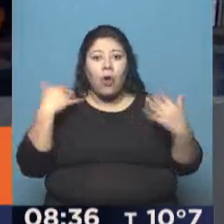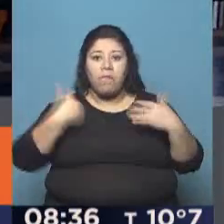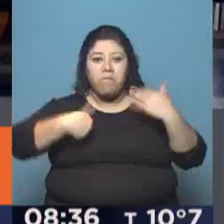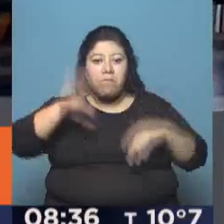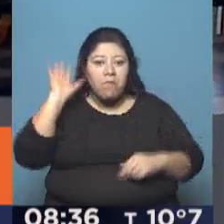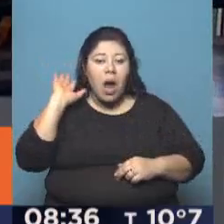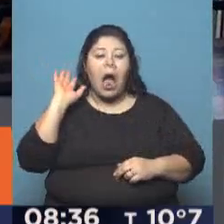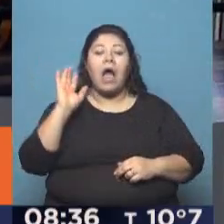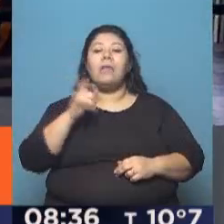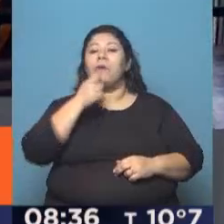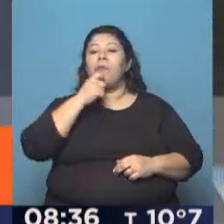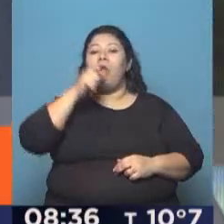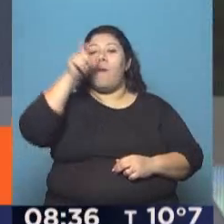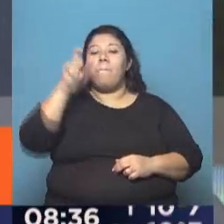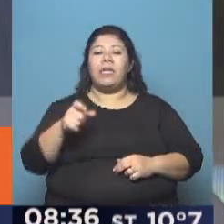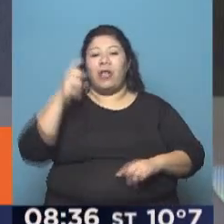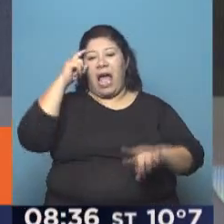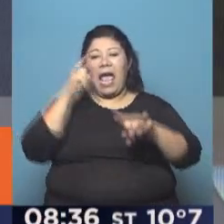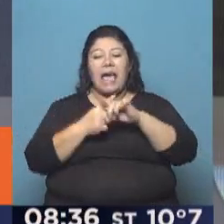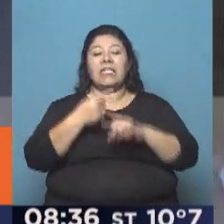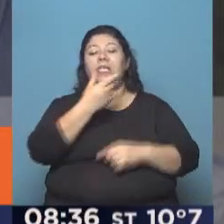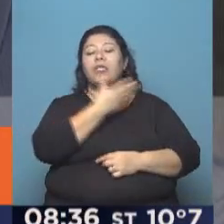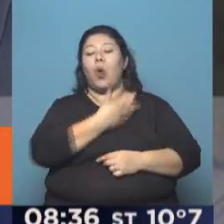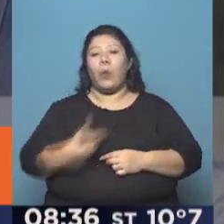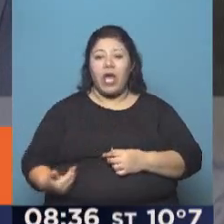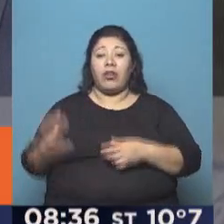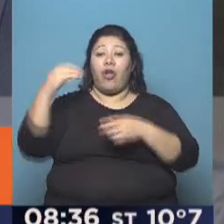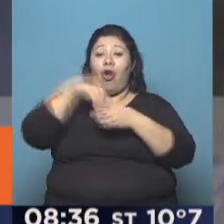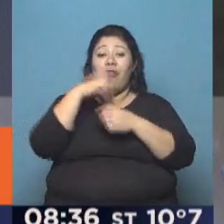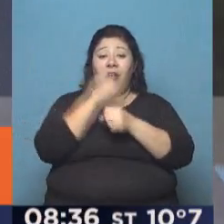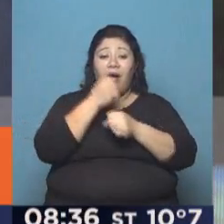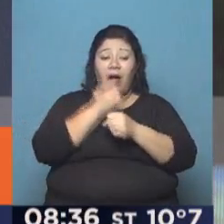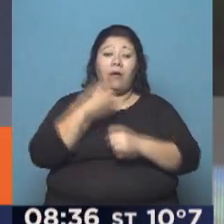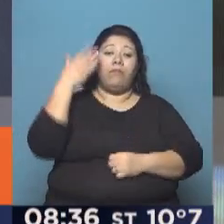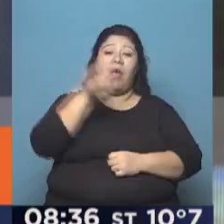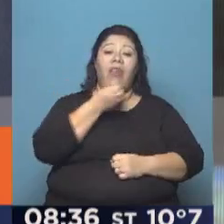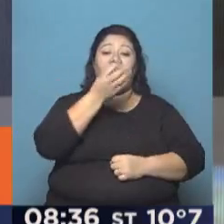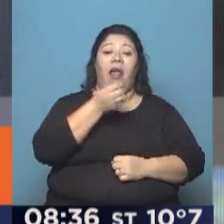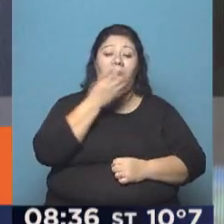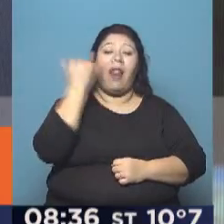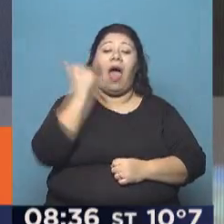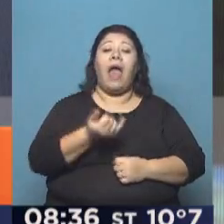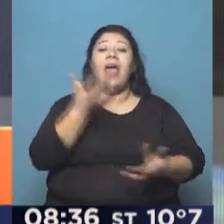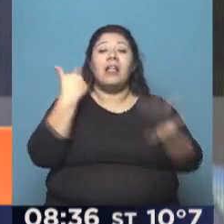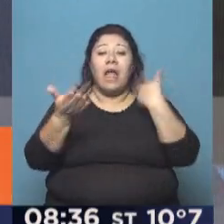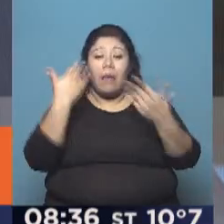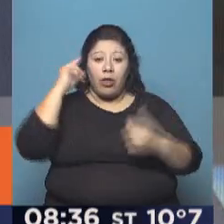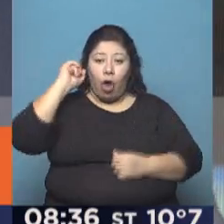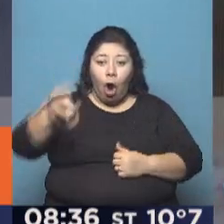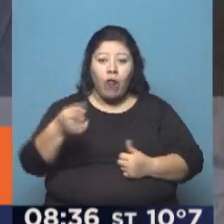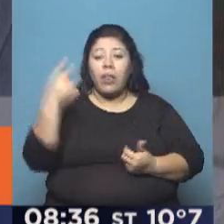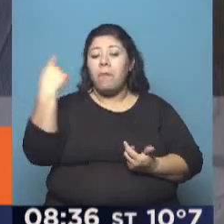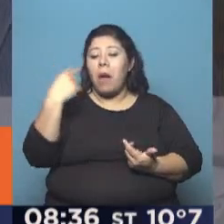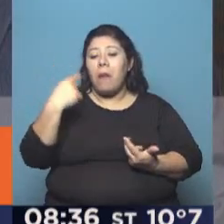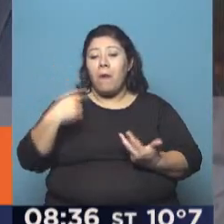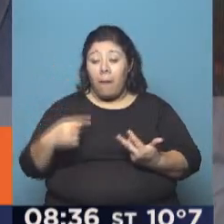exfuncionarios a los tribunales por ejemplo de comodoropi a prestar a prestar declaración hay órdenes de allanamientos eh digo hay un antes